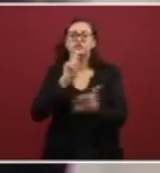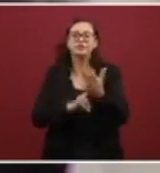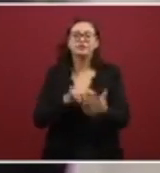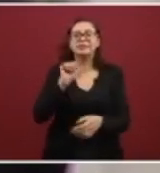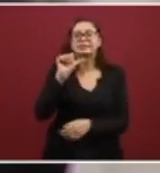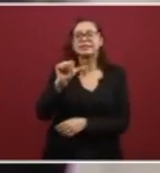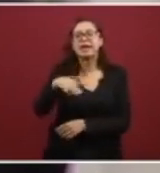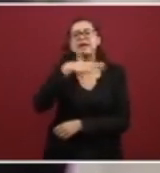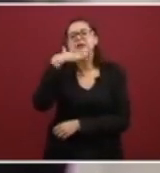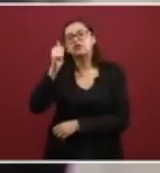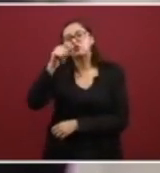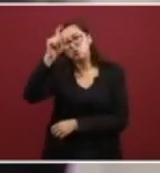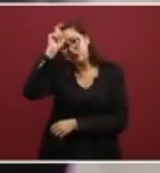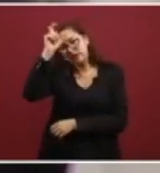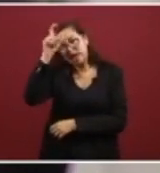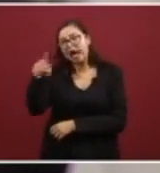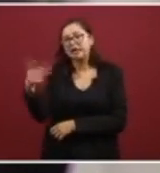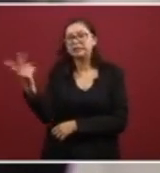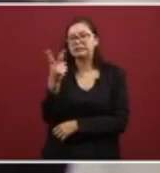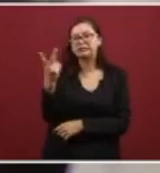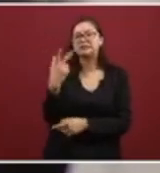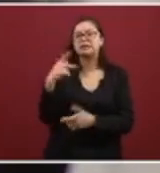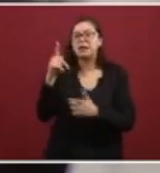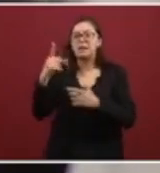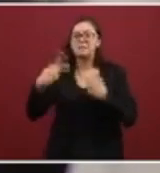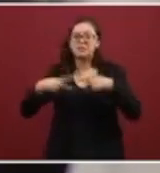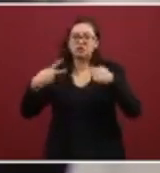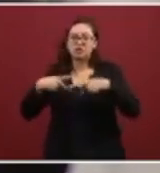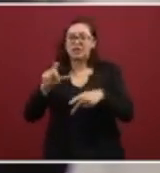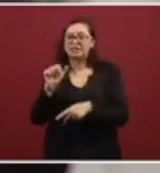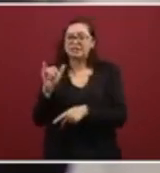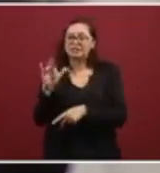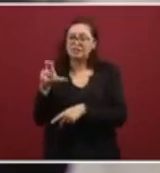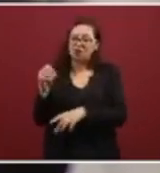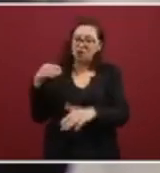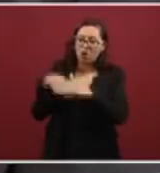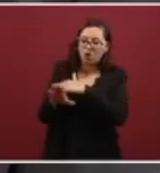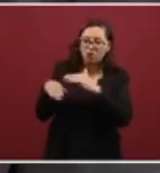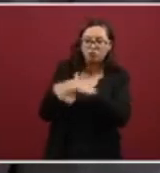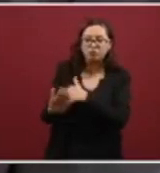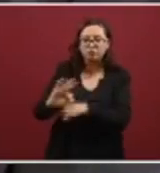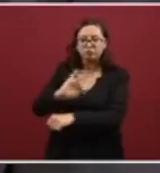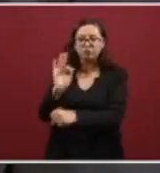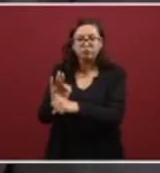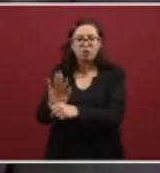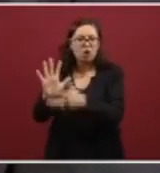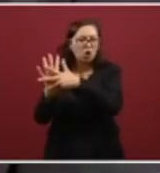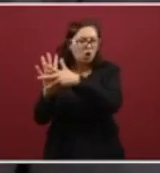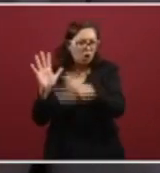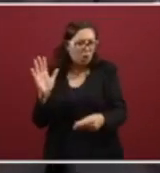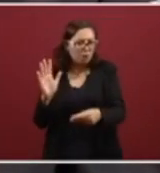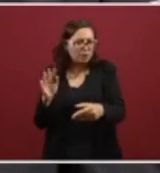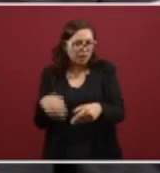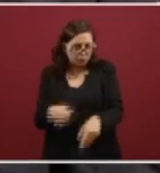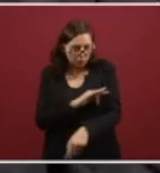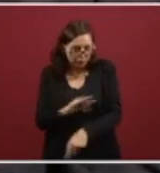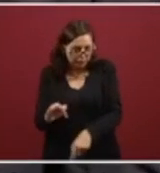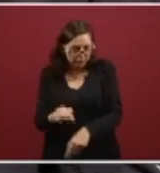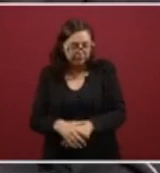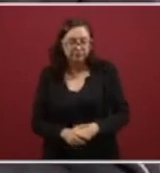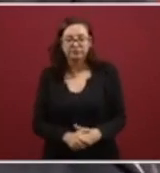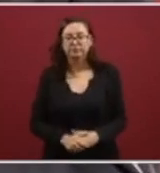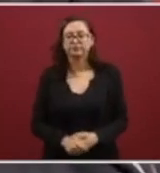Alemania tomaron para recibir a los asilados sirios. Sí. Y esa es una experiencia, es un modelo que puede aplicar para México, señor canciller.